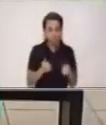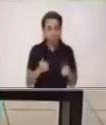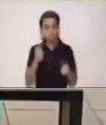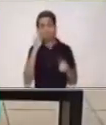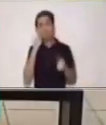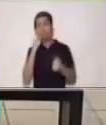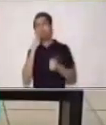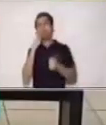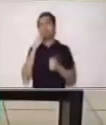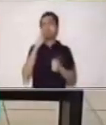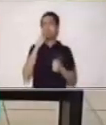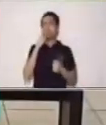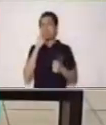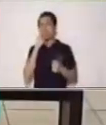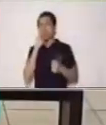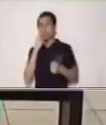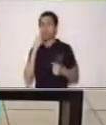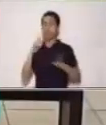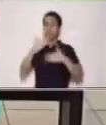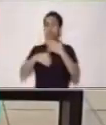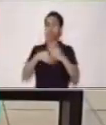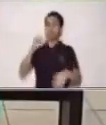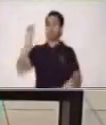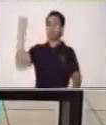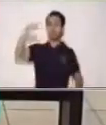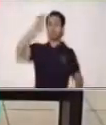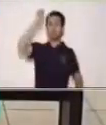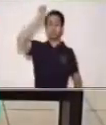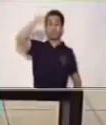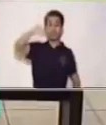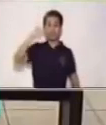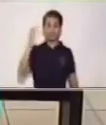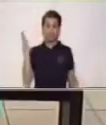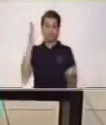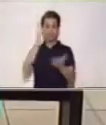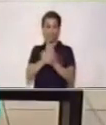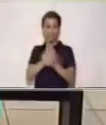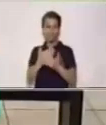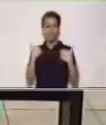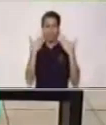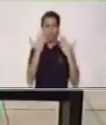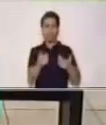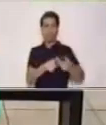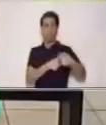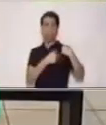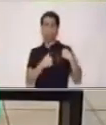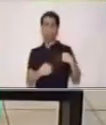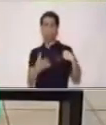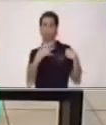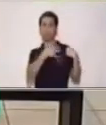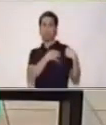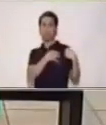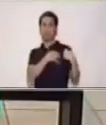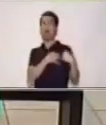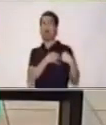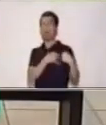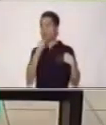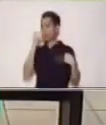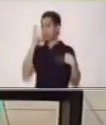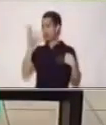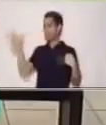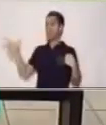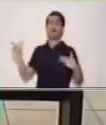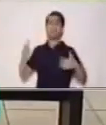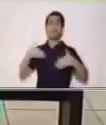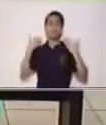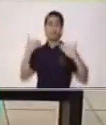ya llegó su hada, quien le otorgó su corazón de fantasía, Pinocho se sintió muy